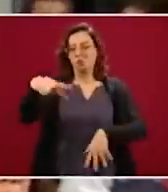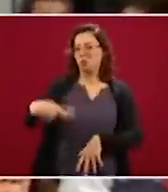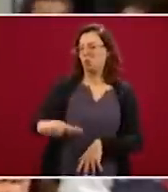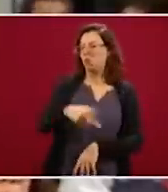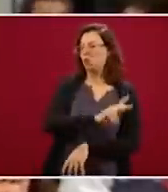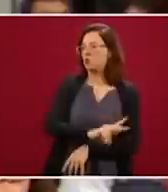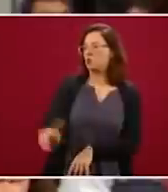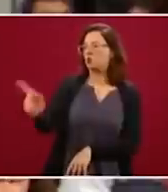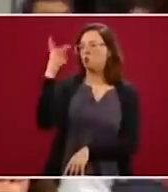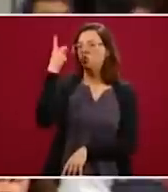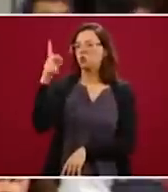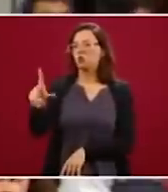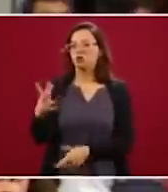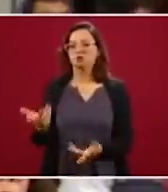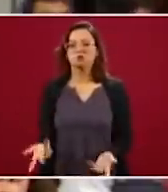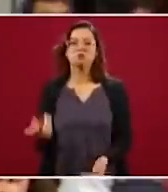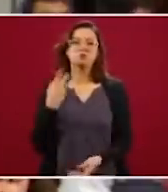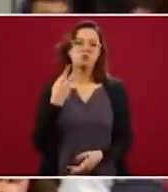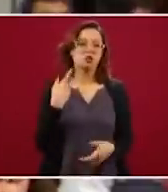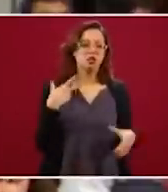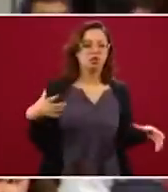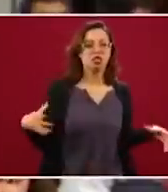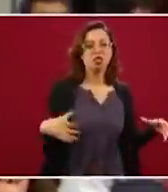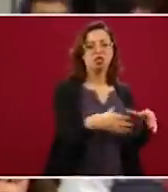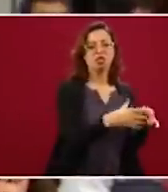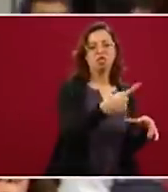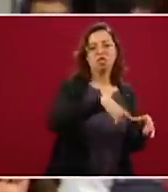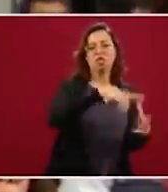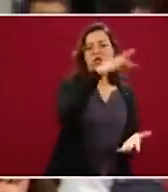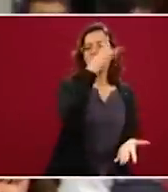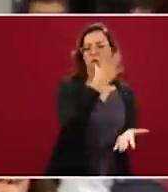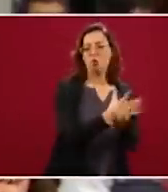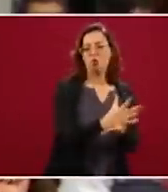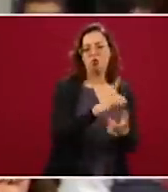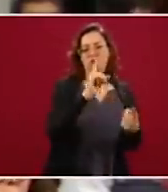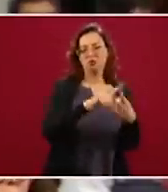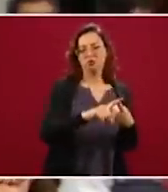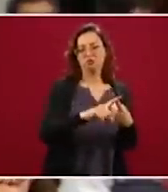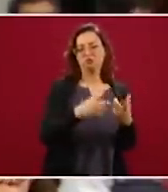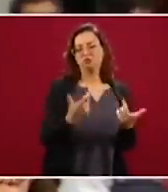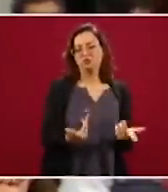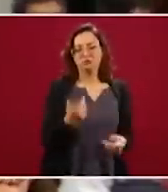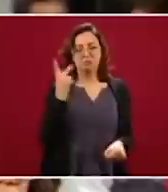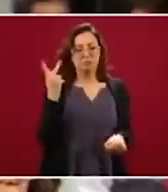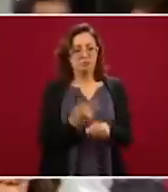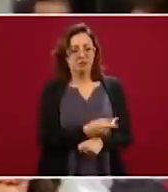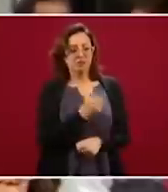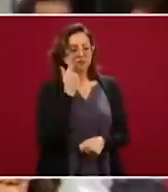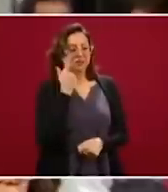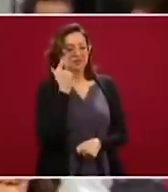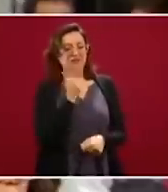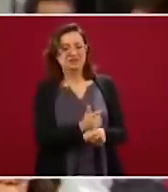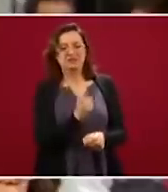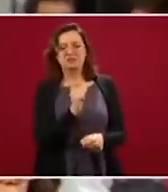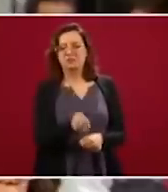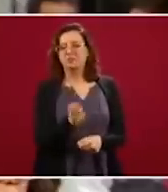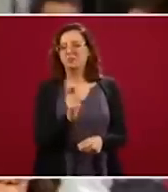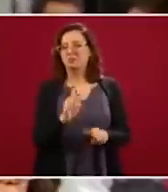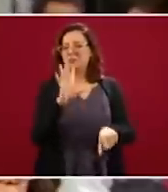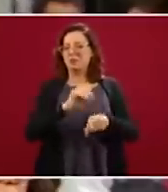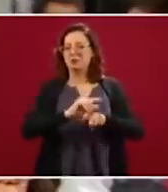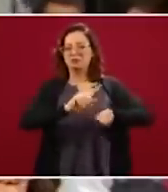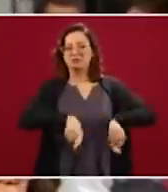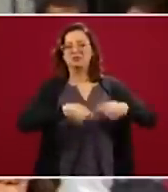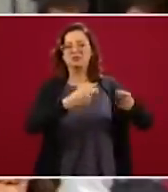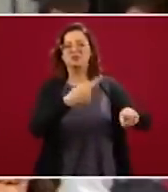cuantos, por intereses políticos y demás. Ese sería uno sobre el diagnóstico y sobre todo una evaluación de esas concesiones y